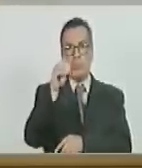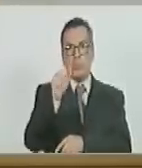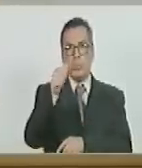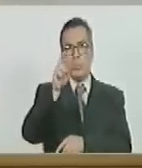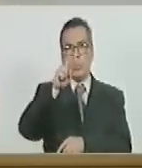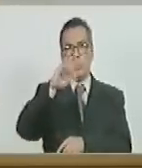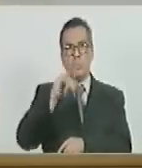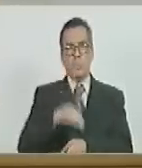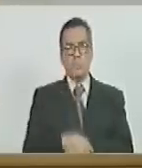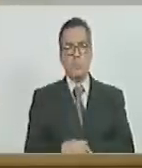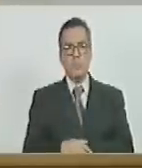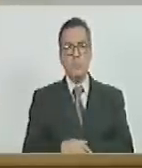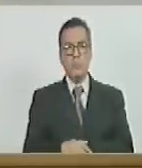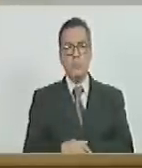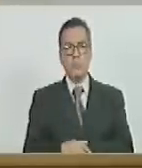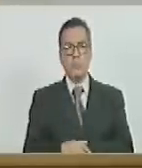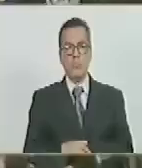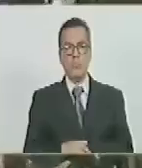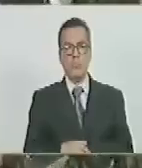Ronderos.